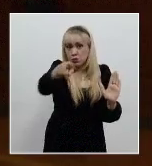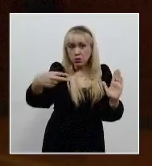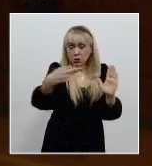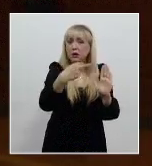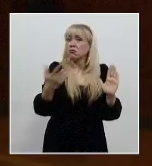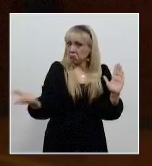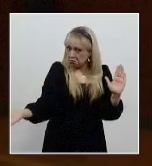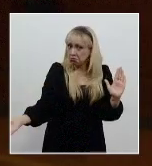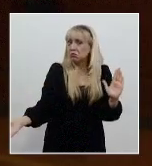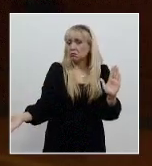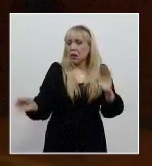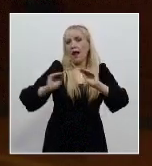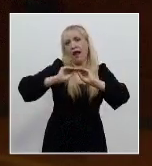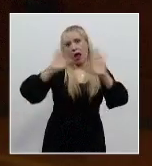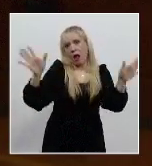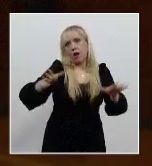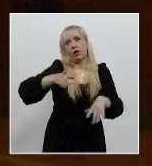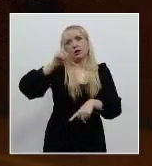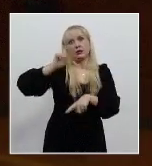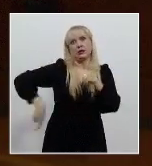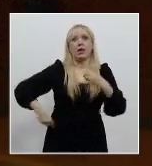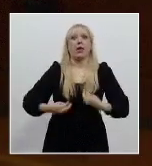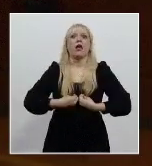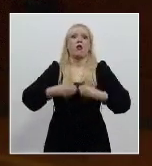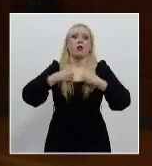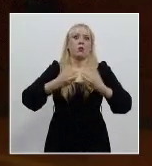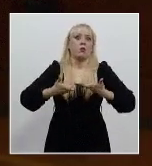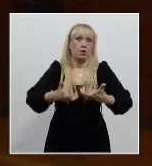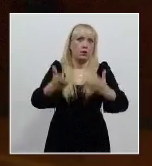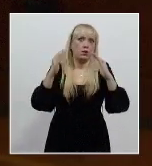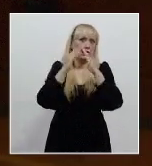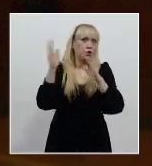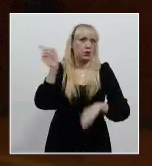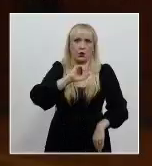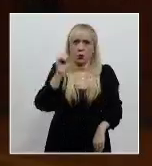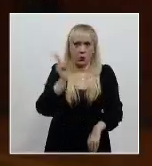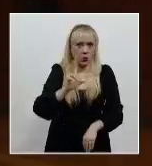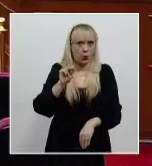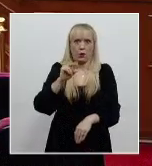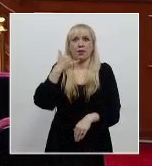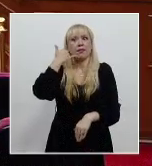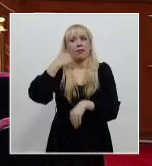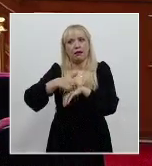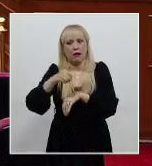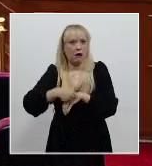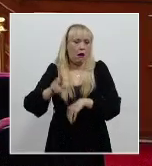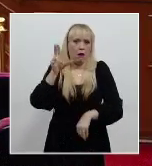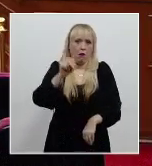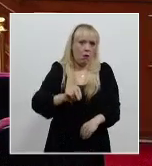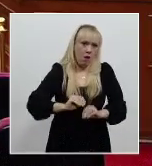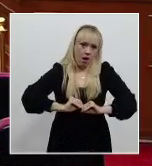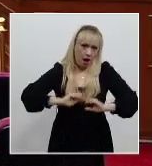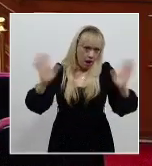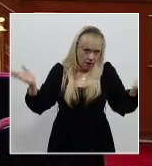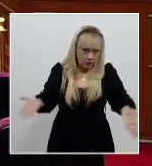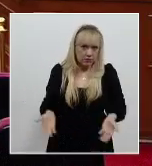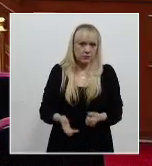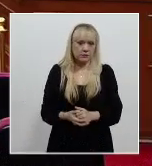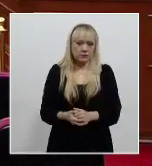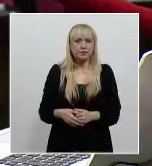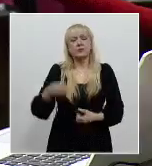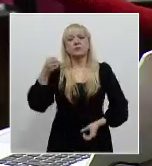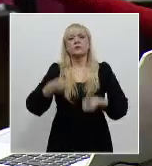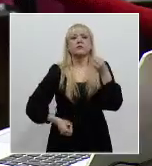desde luego versiones públicas, salvaguardando los datos personales. De esta forma, el Pleno de la